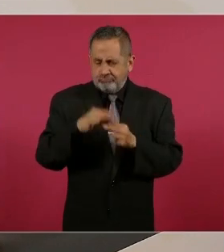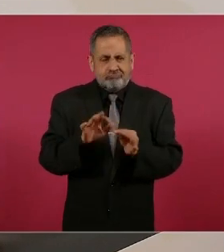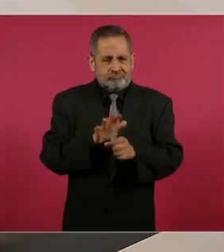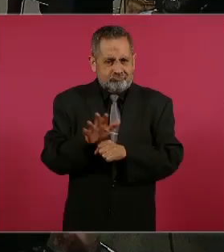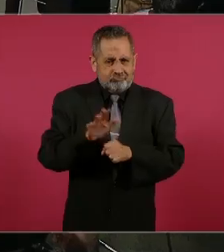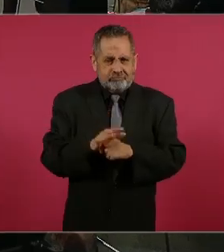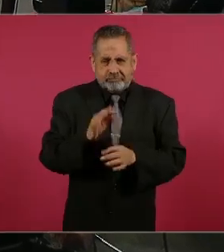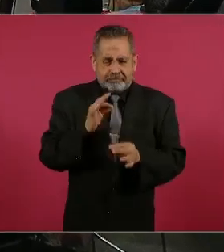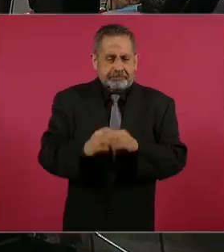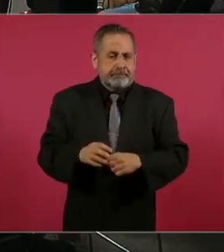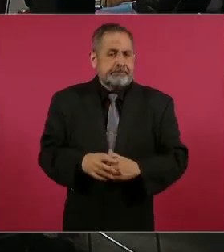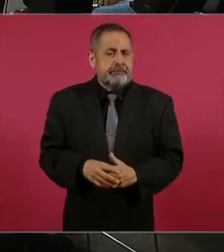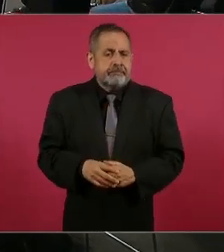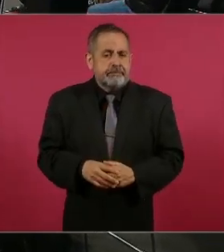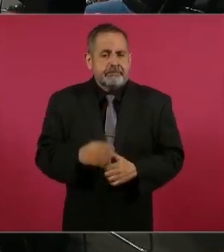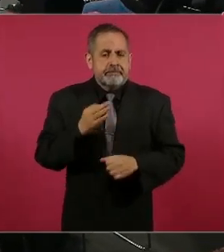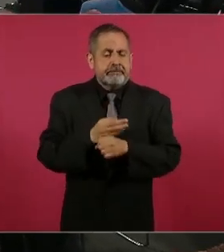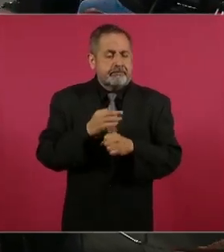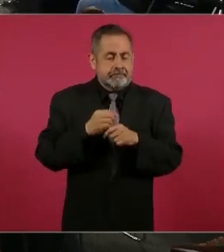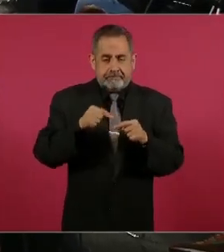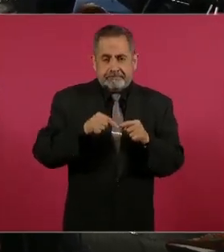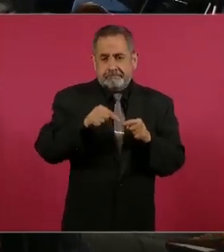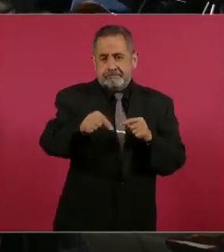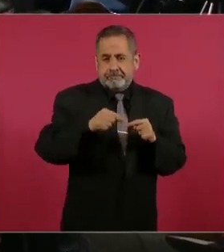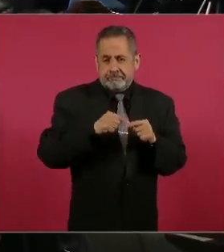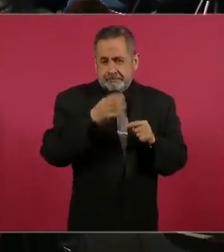Se están haciendo 7 horas